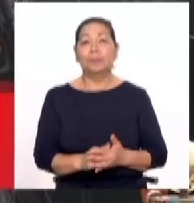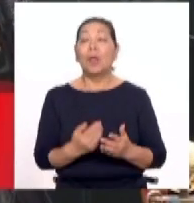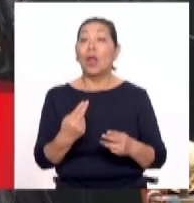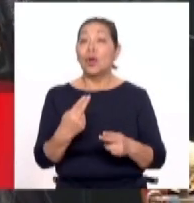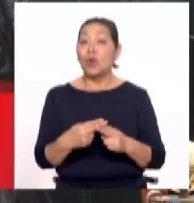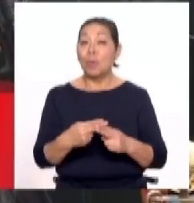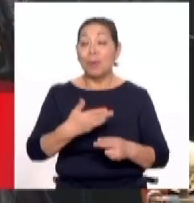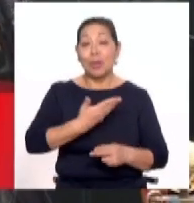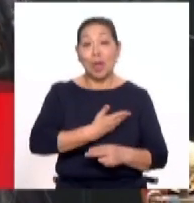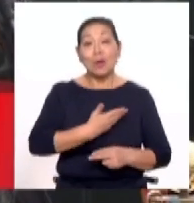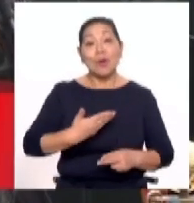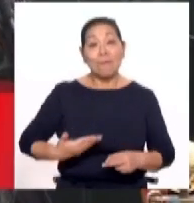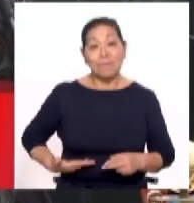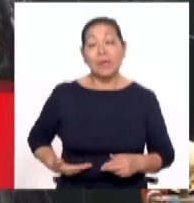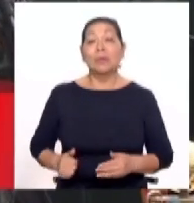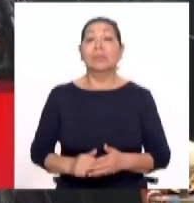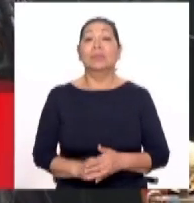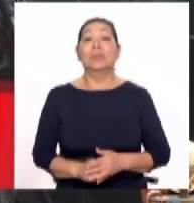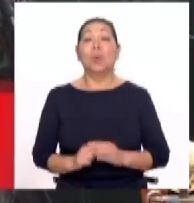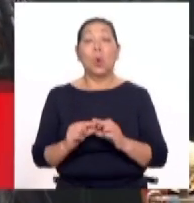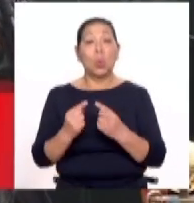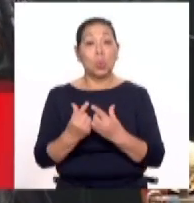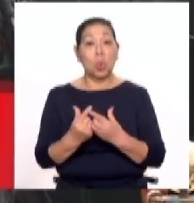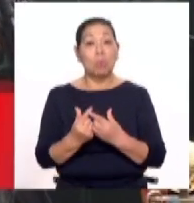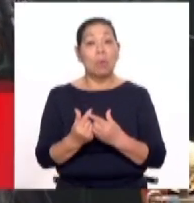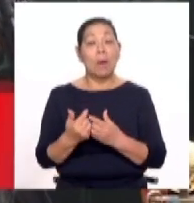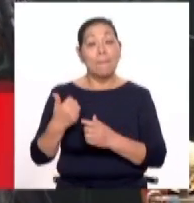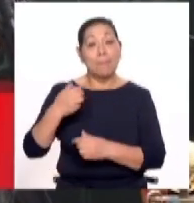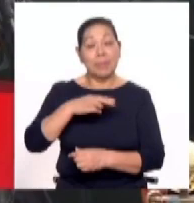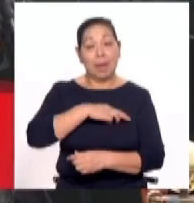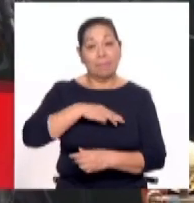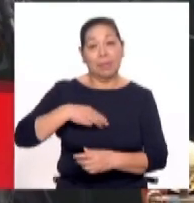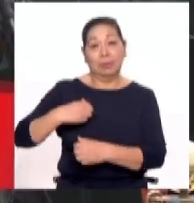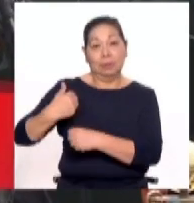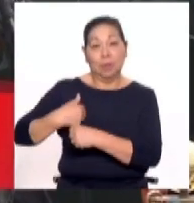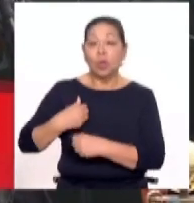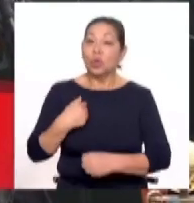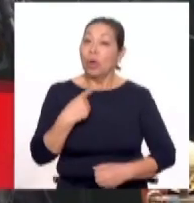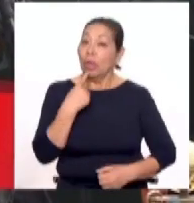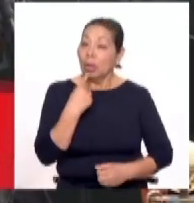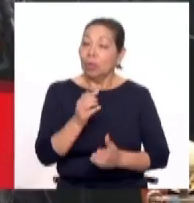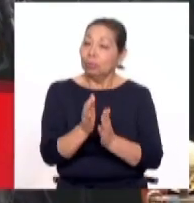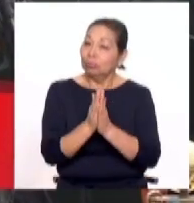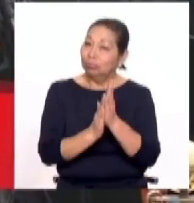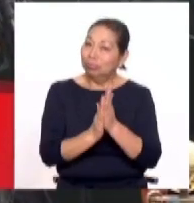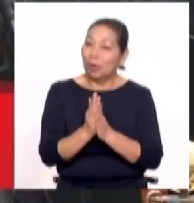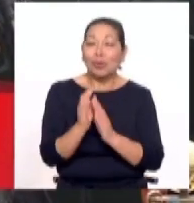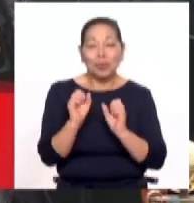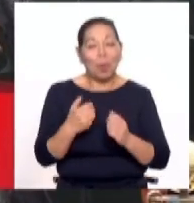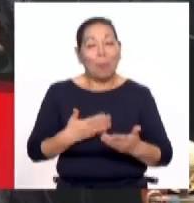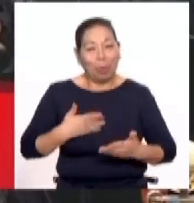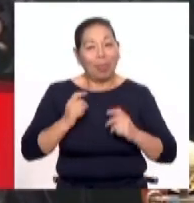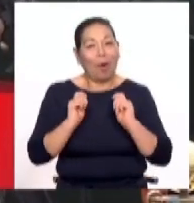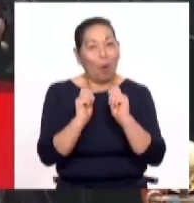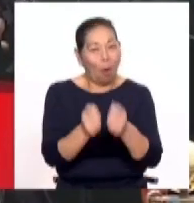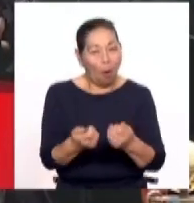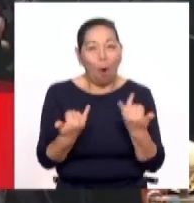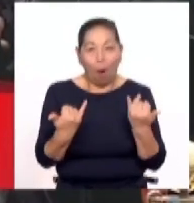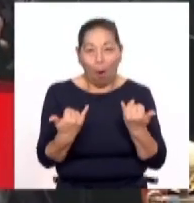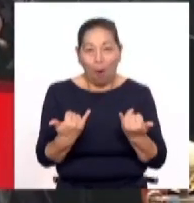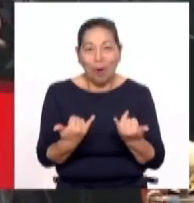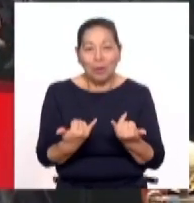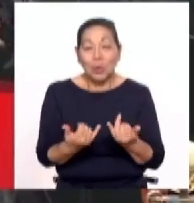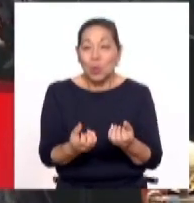En nombre del gobierno y del sector interior, reitero mi beneplácito por poder entregar hoy